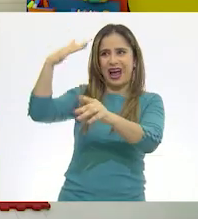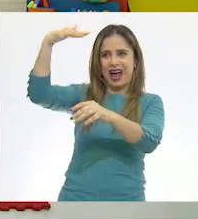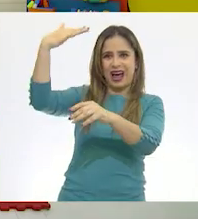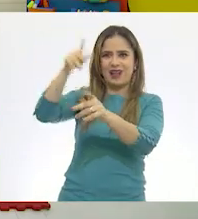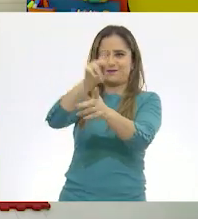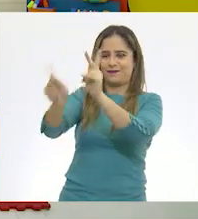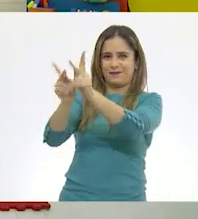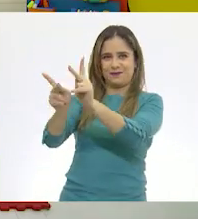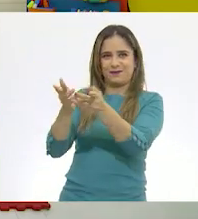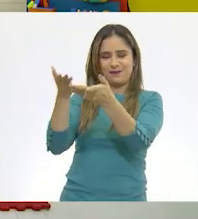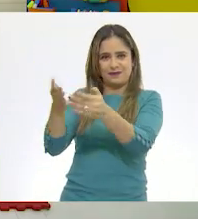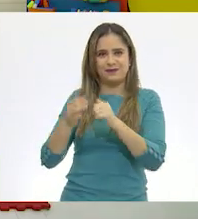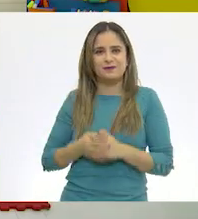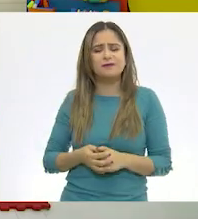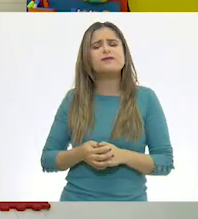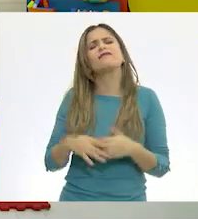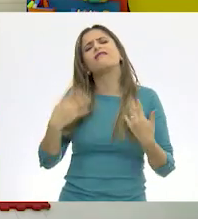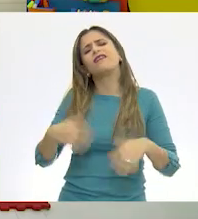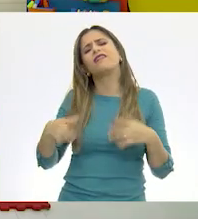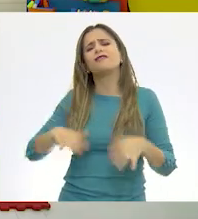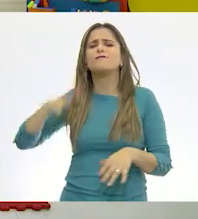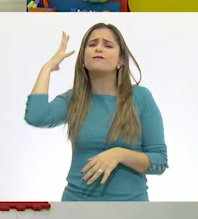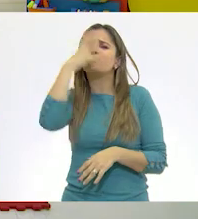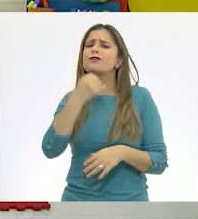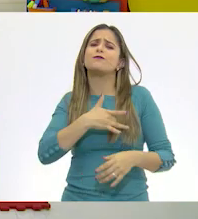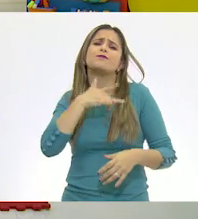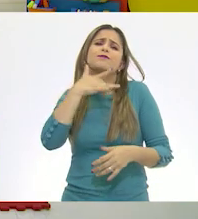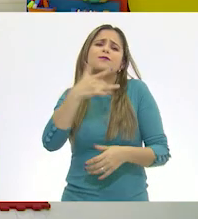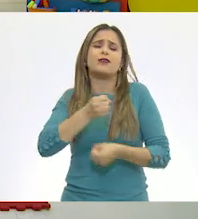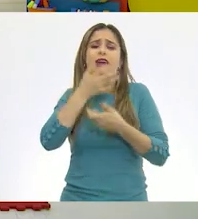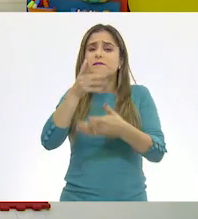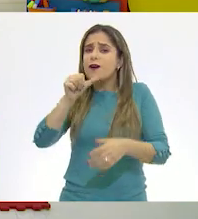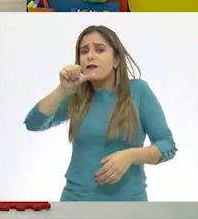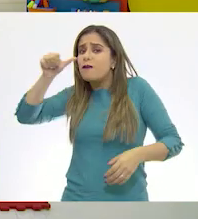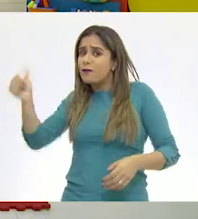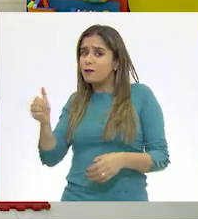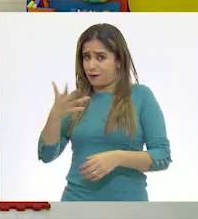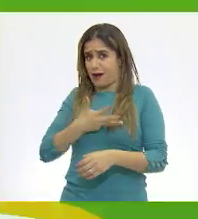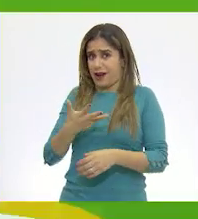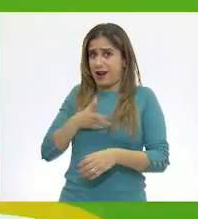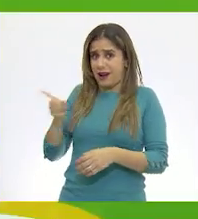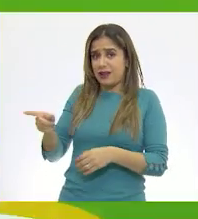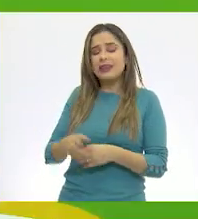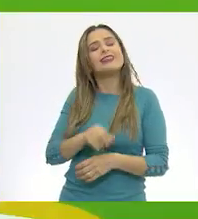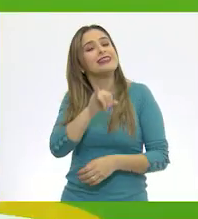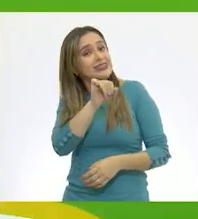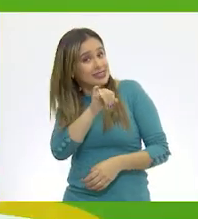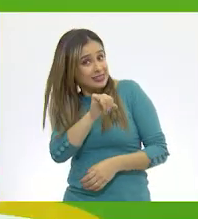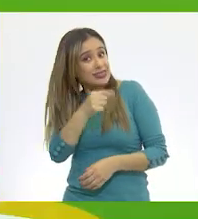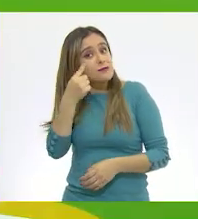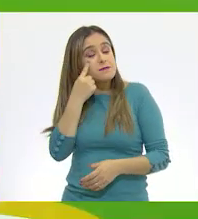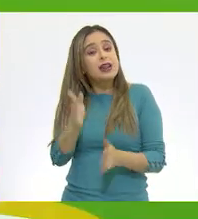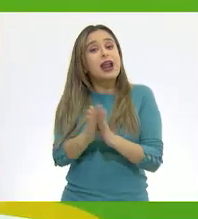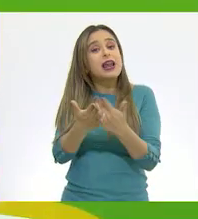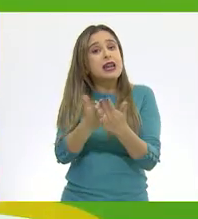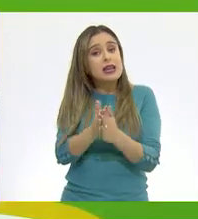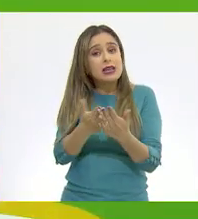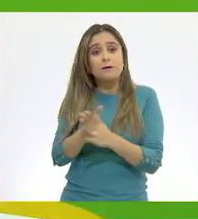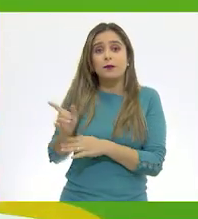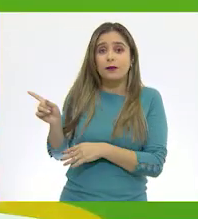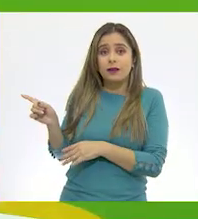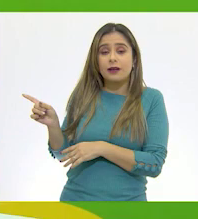¡Ay, qué lindo poema! ¿Tienes más? Claro que sí. Aquí en este libro hay